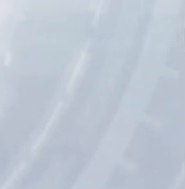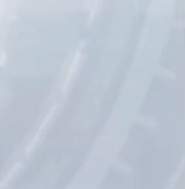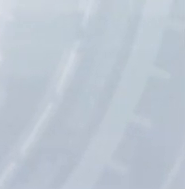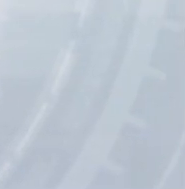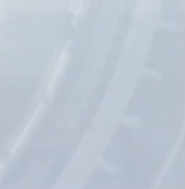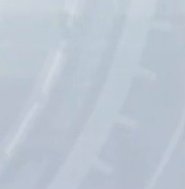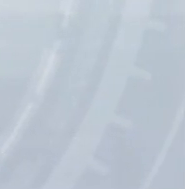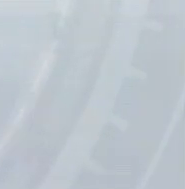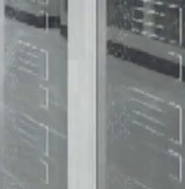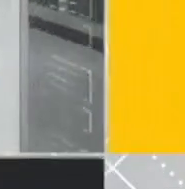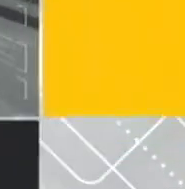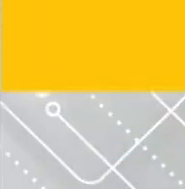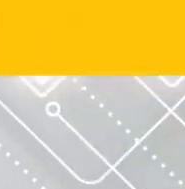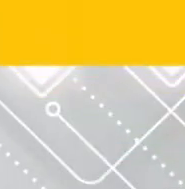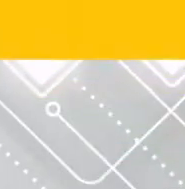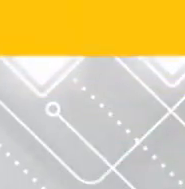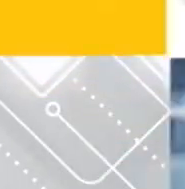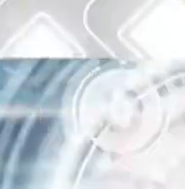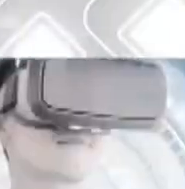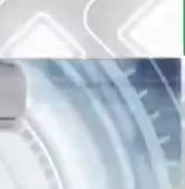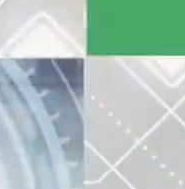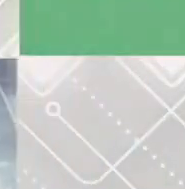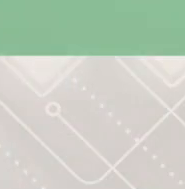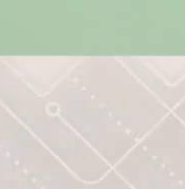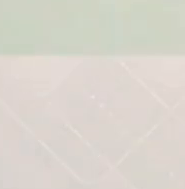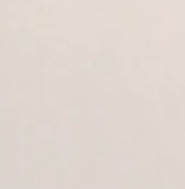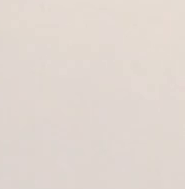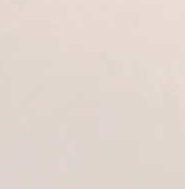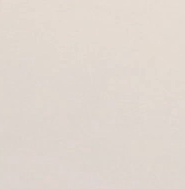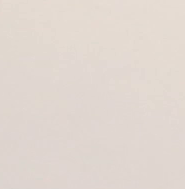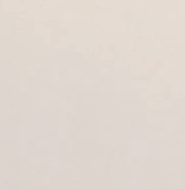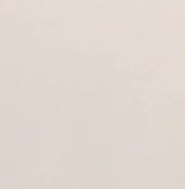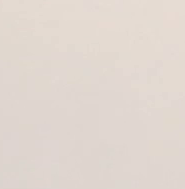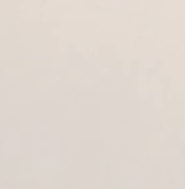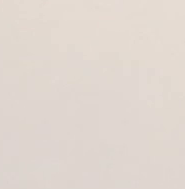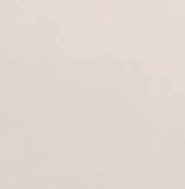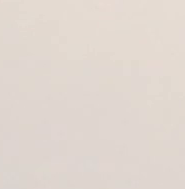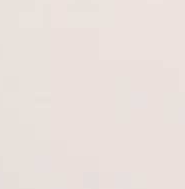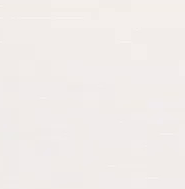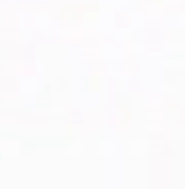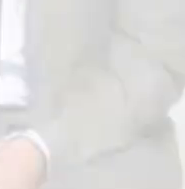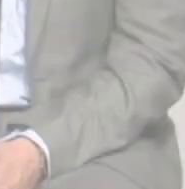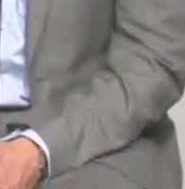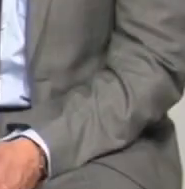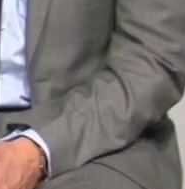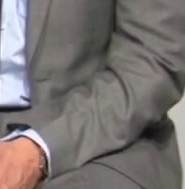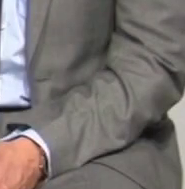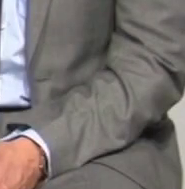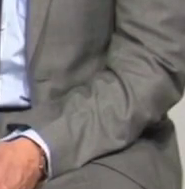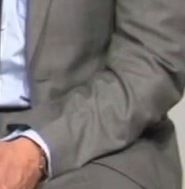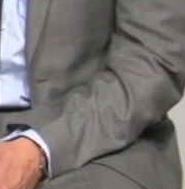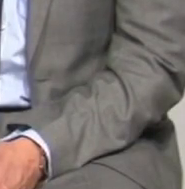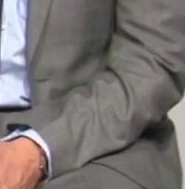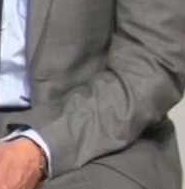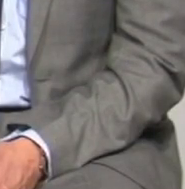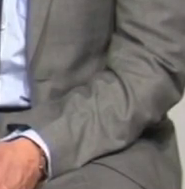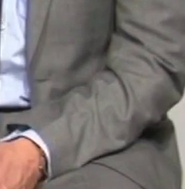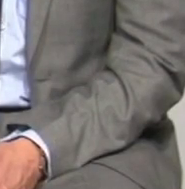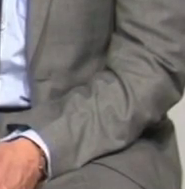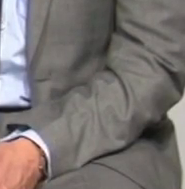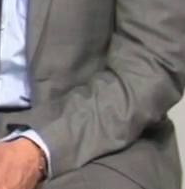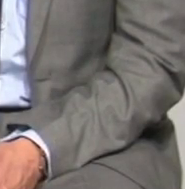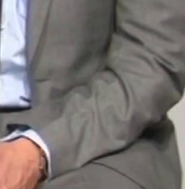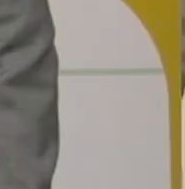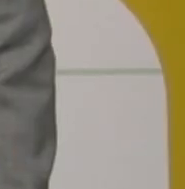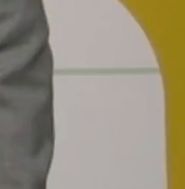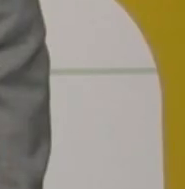Esta semana no te podés perder Código 13. Tuvimos una entrevista de fondo con el ministro de Ciencia, Tecnología y Telecomunicaciones, Luis Adrián